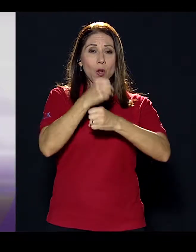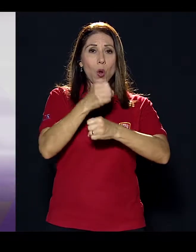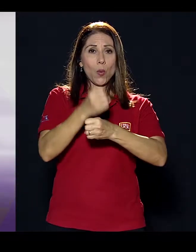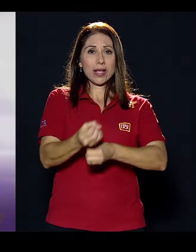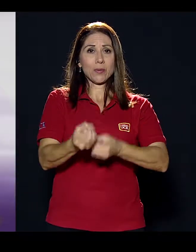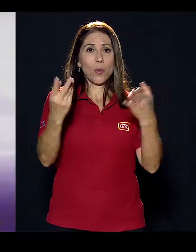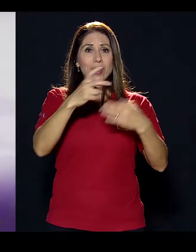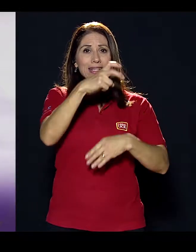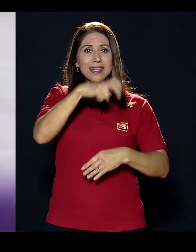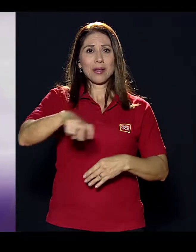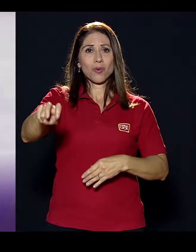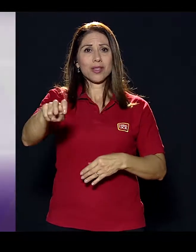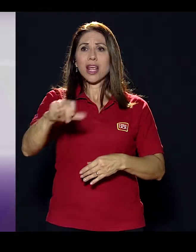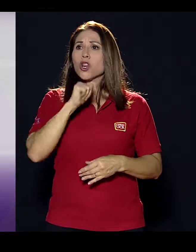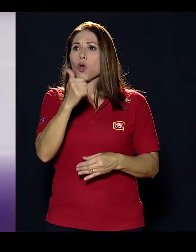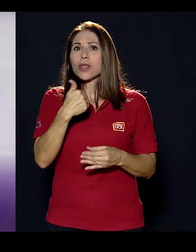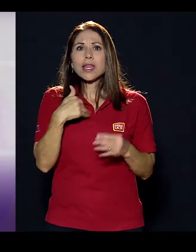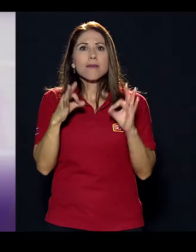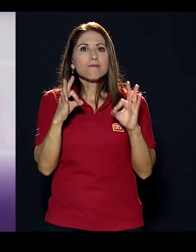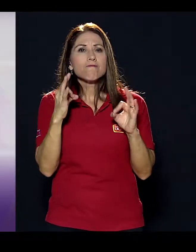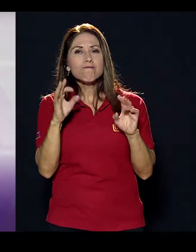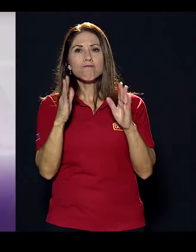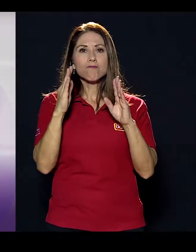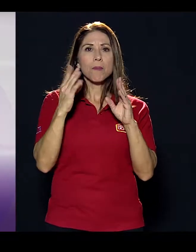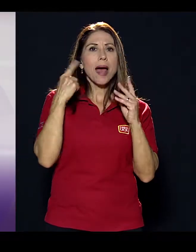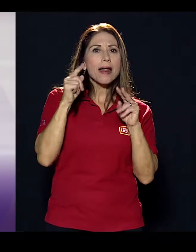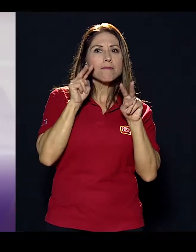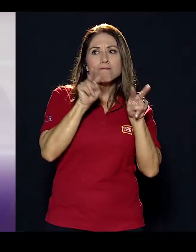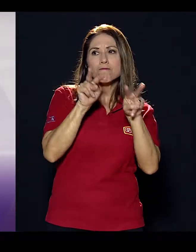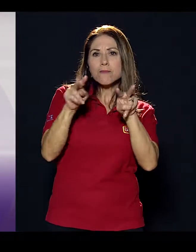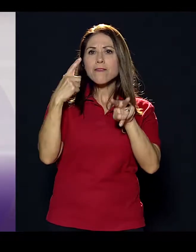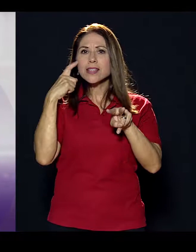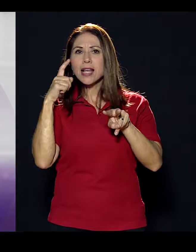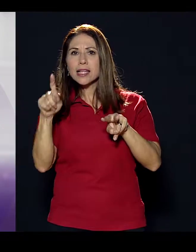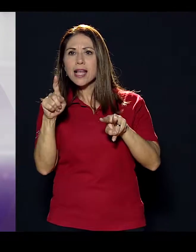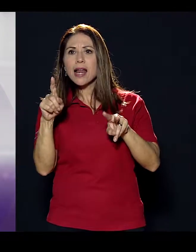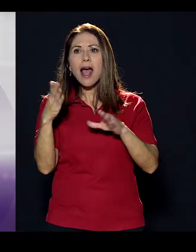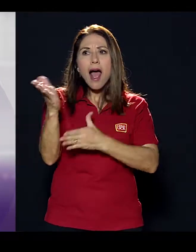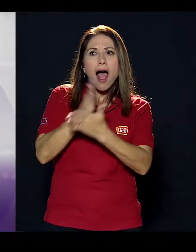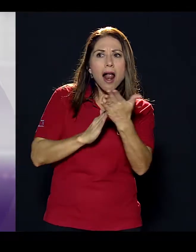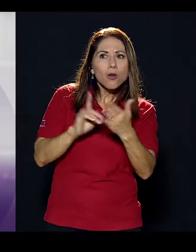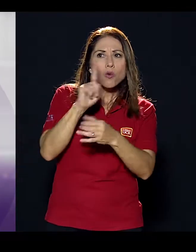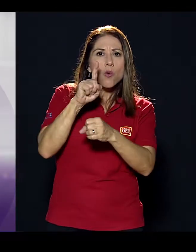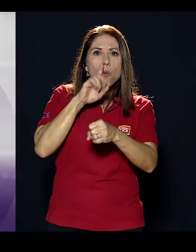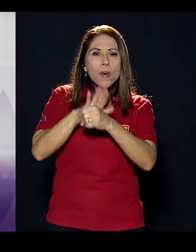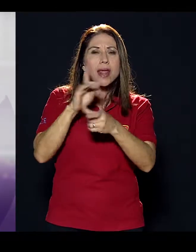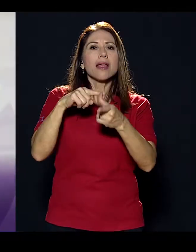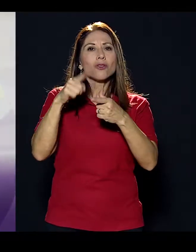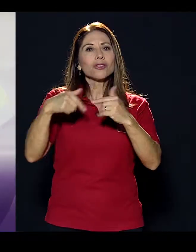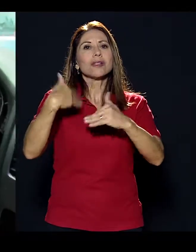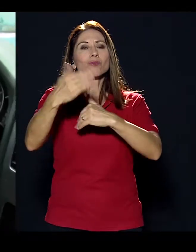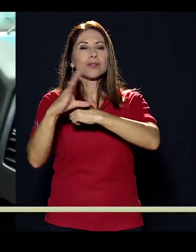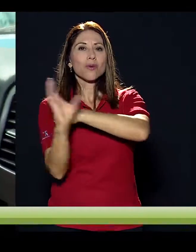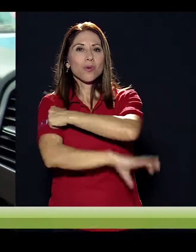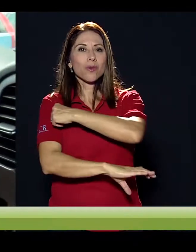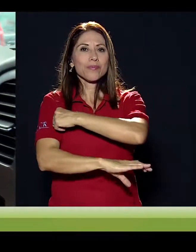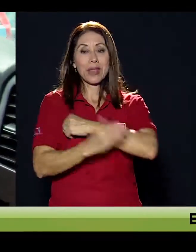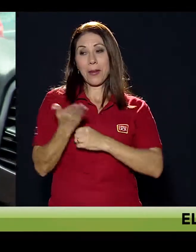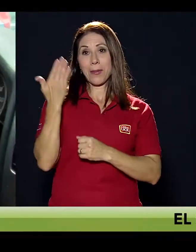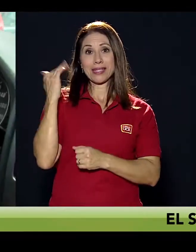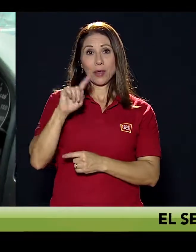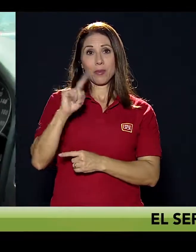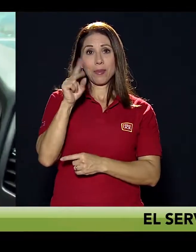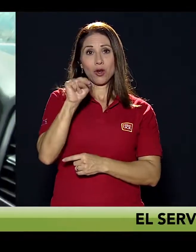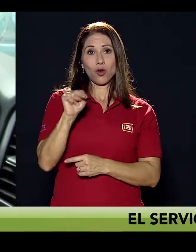Transportes no contaban con las facultades para fiscalizar su aplicación y sancionar a quienes la incumplían. Ante este contexto, el